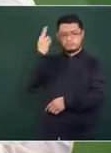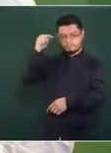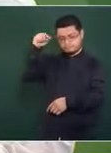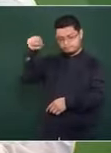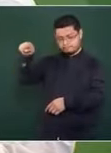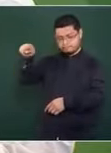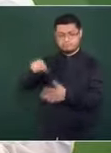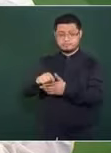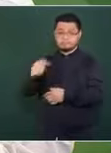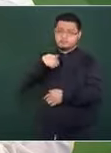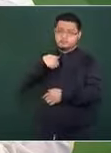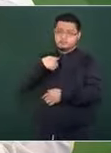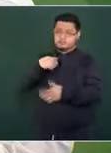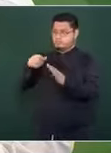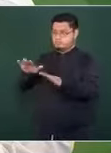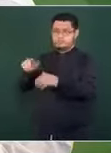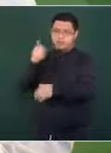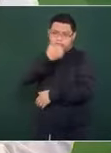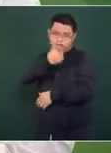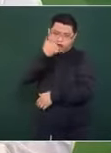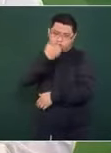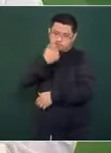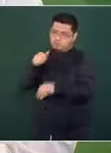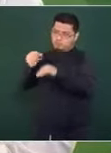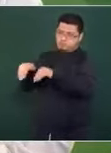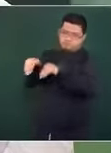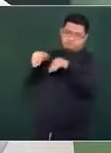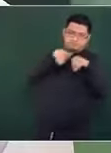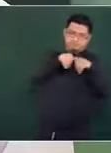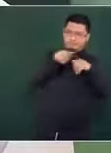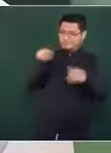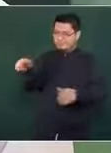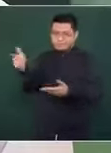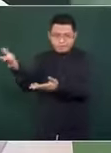Soy egresado de la UNAM. Me siento muy orgulloso